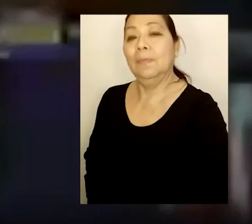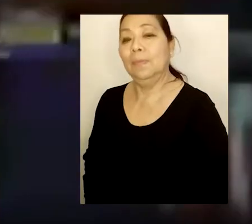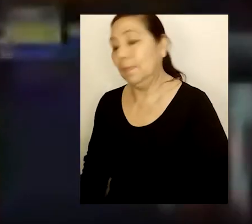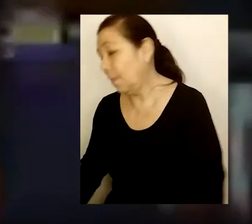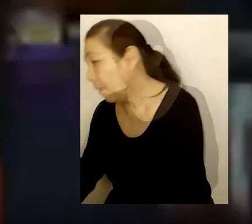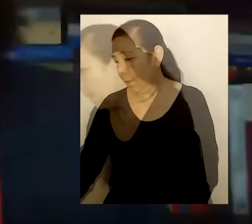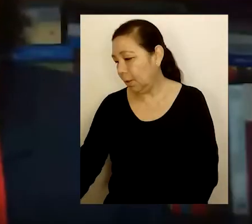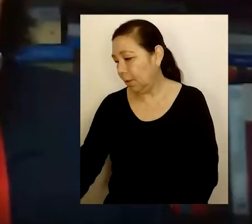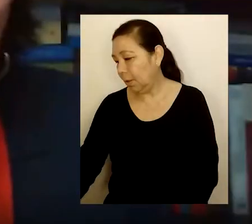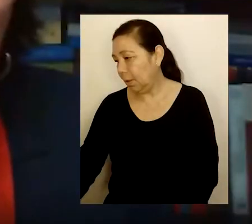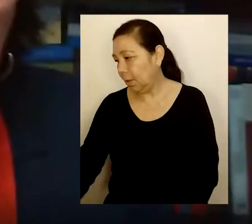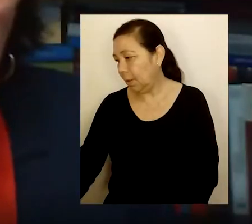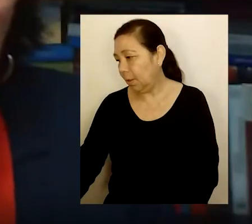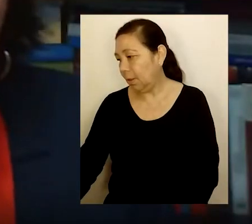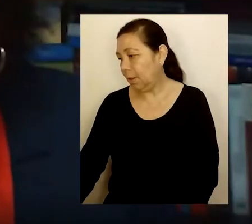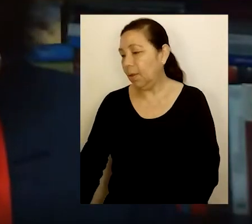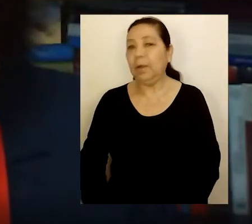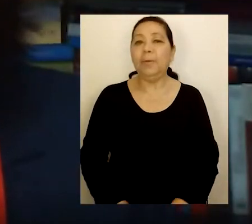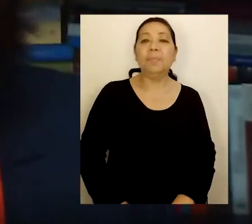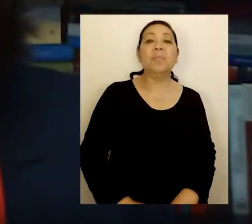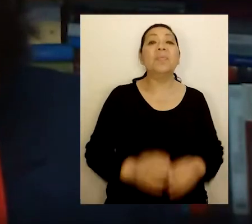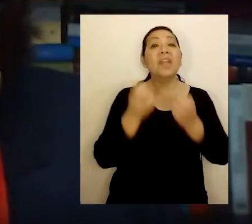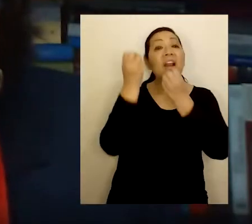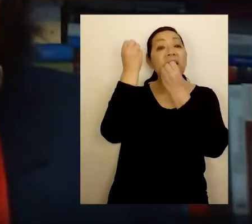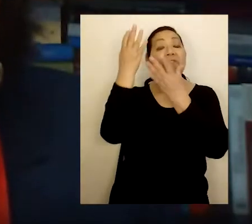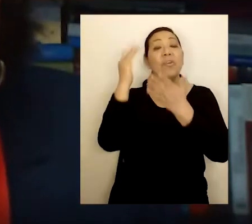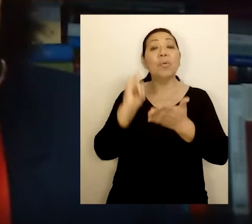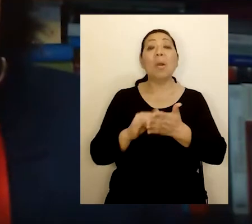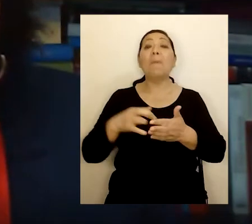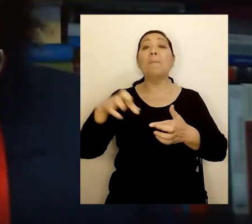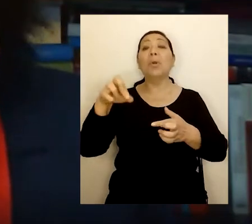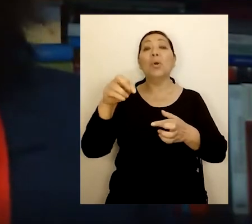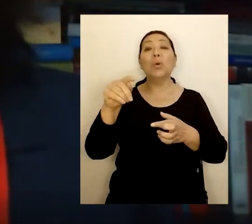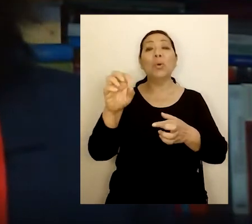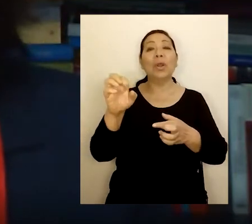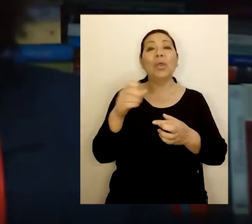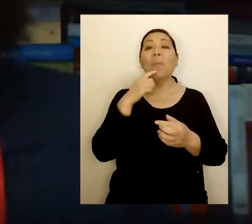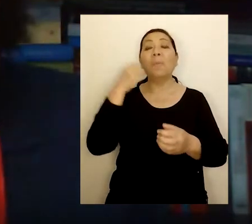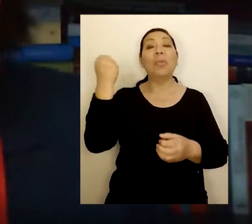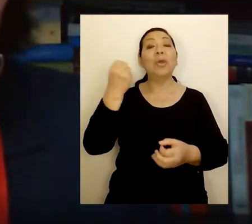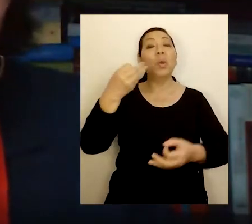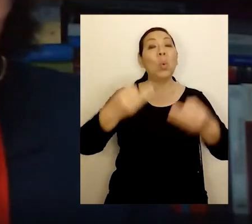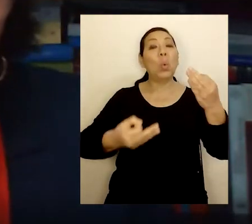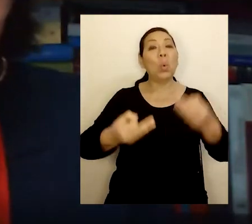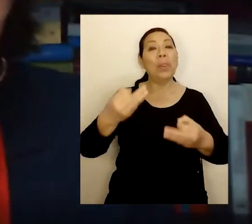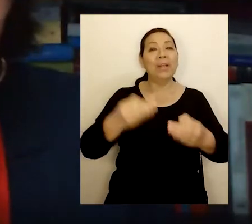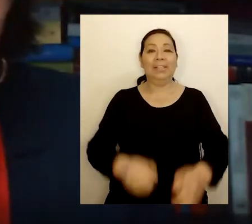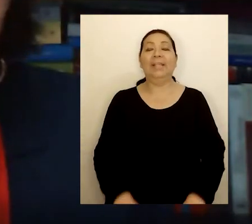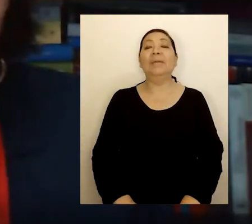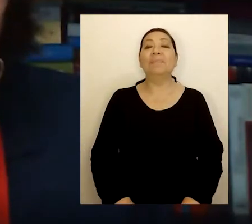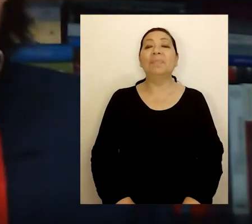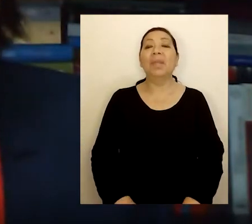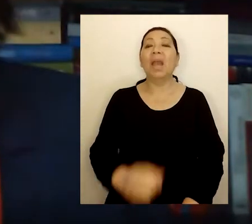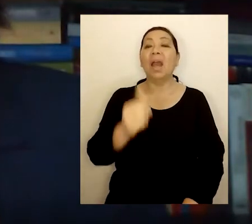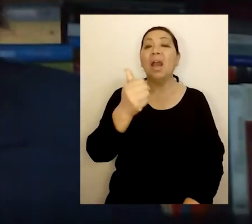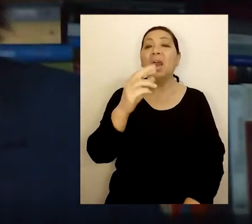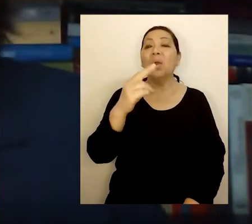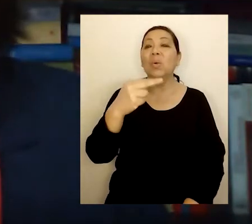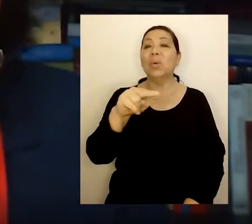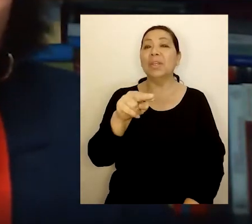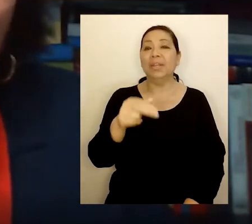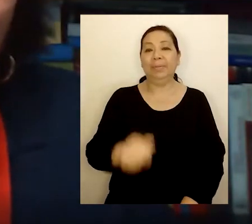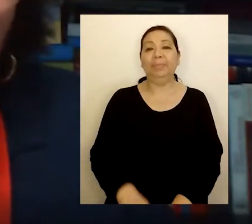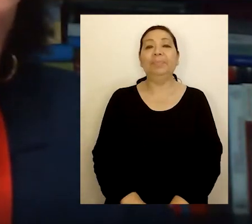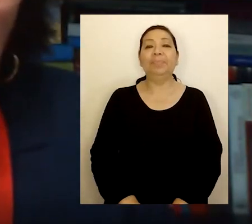Bien, sigue en el informe el procurador del Poder Judicial, procurador Acuña.